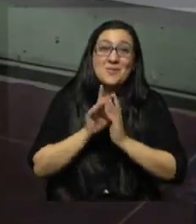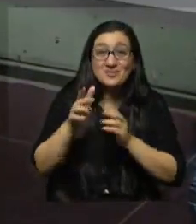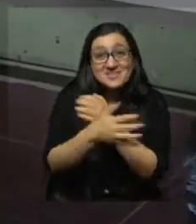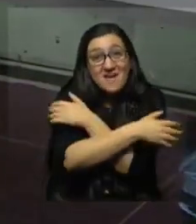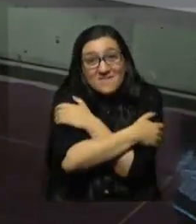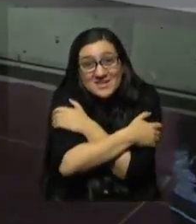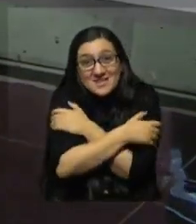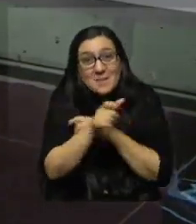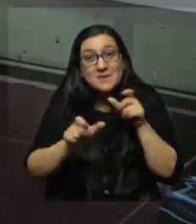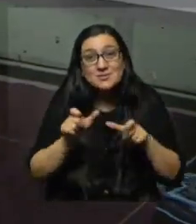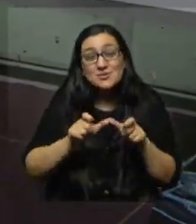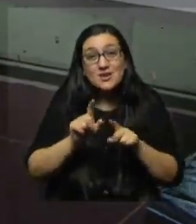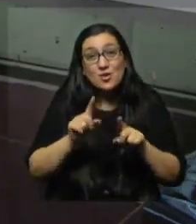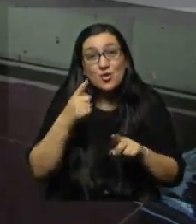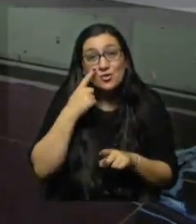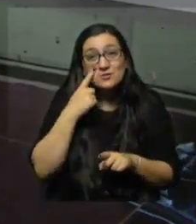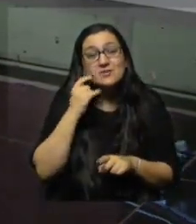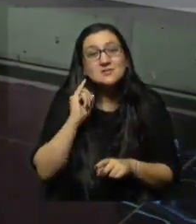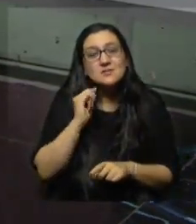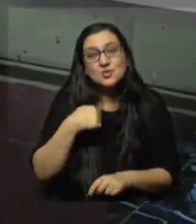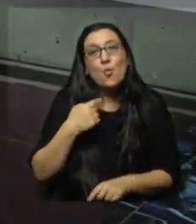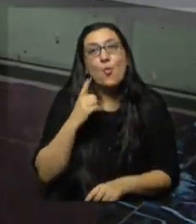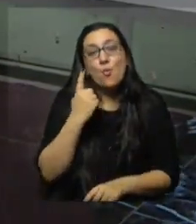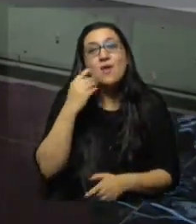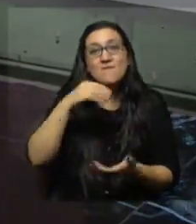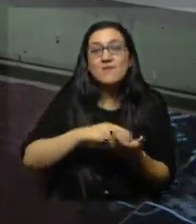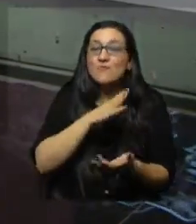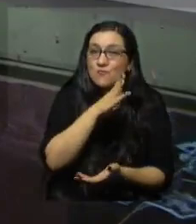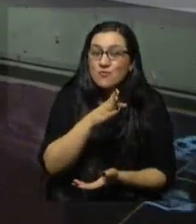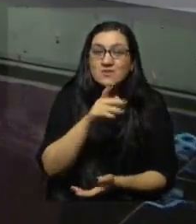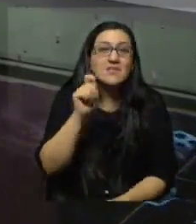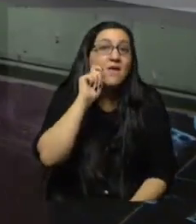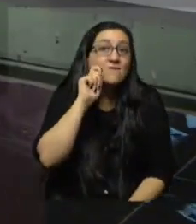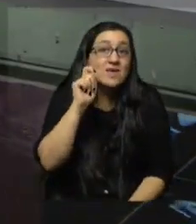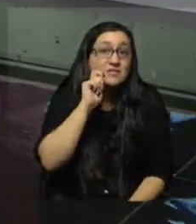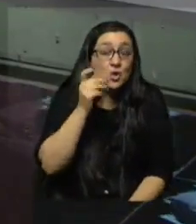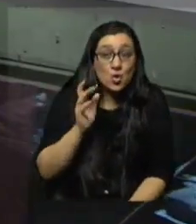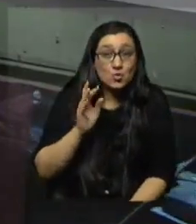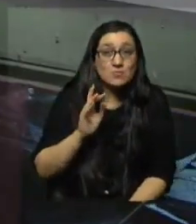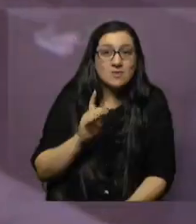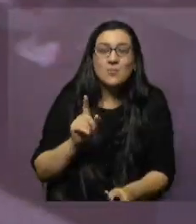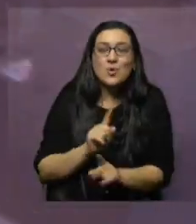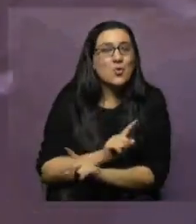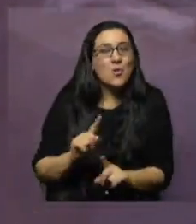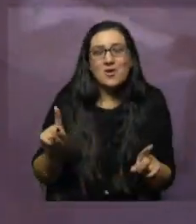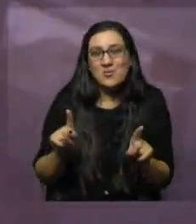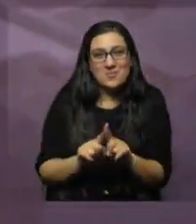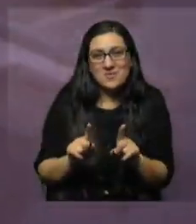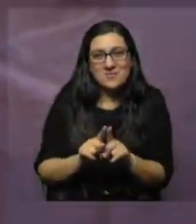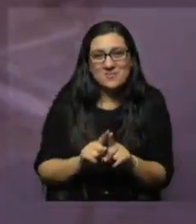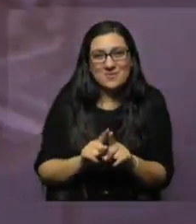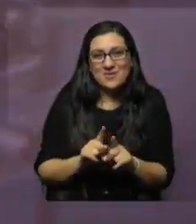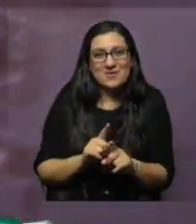gente que no conoce? Se dan besos con gente que conoce. Yo una vez fui a una y sí, me acuerdo lo que ella está diciendo. No es pecado. Pero, eso, ¿no? Pero no es lo mismo. No es el